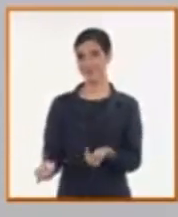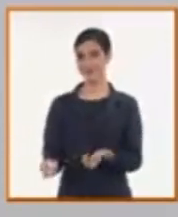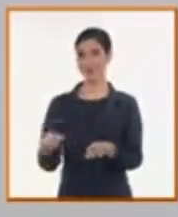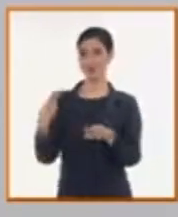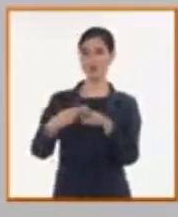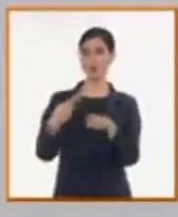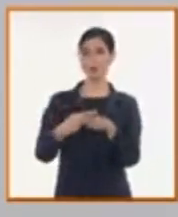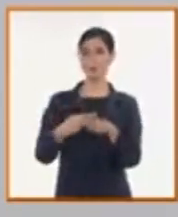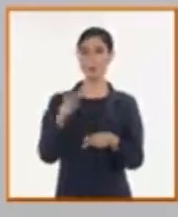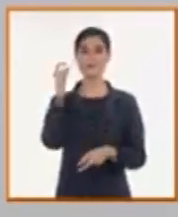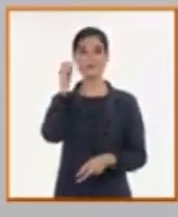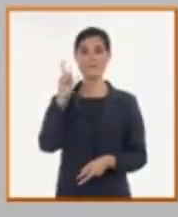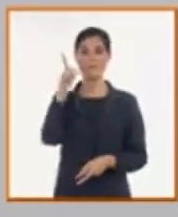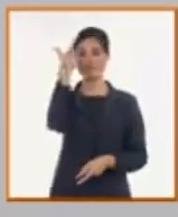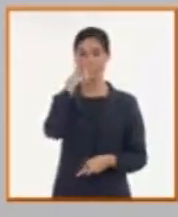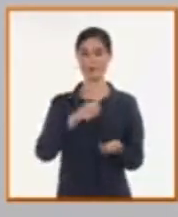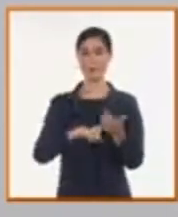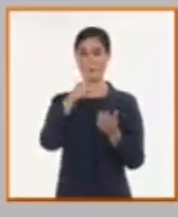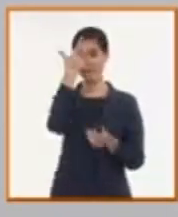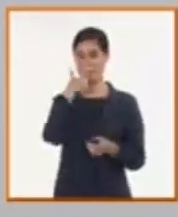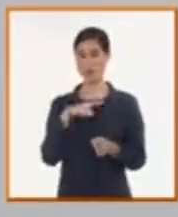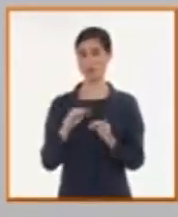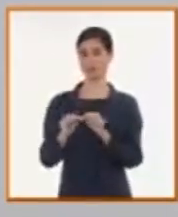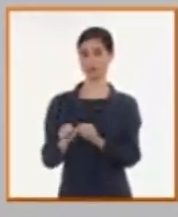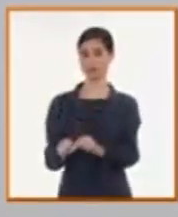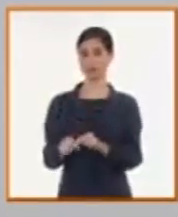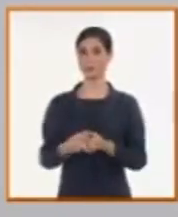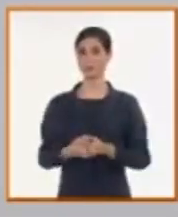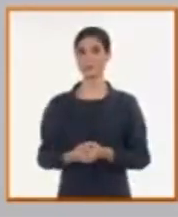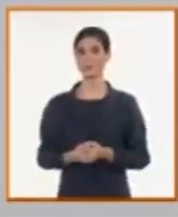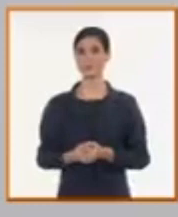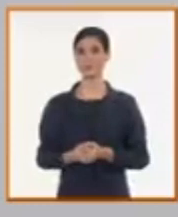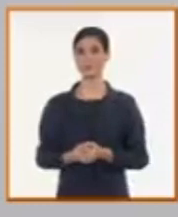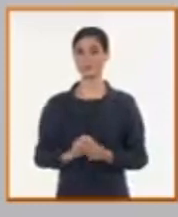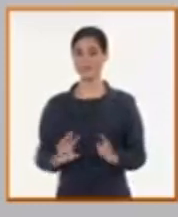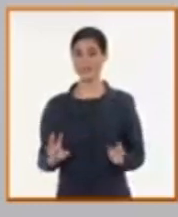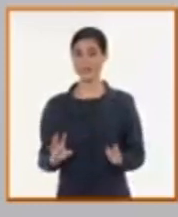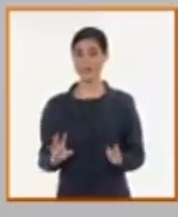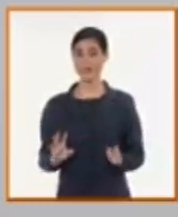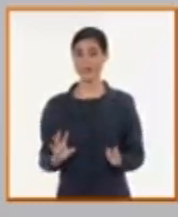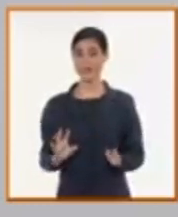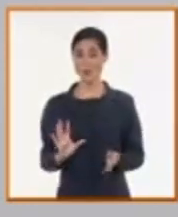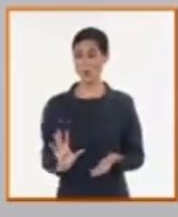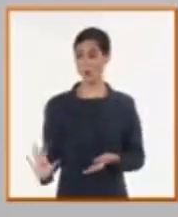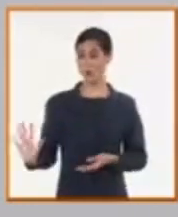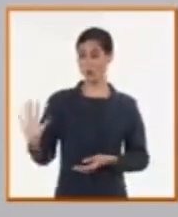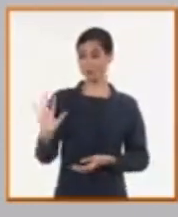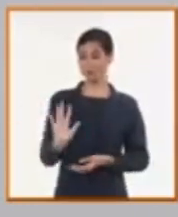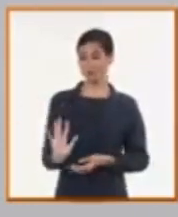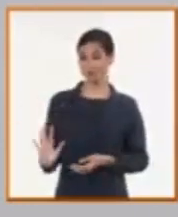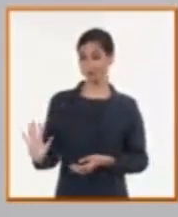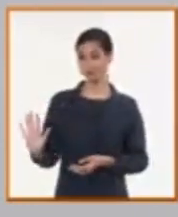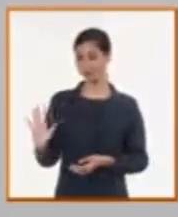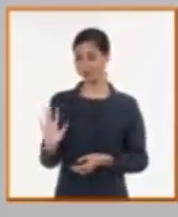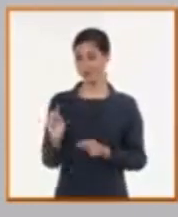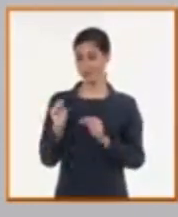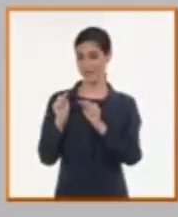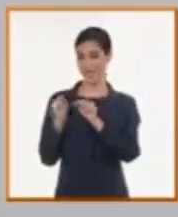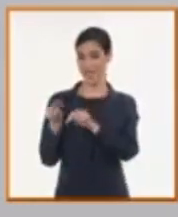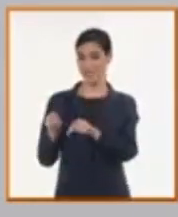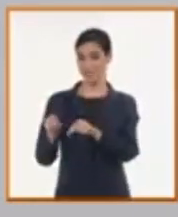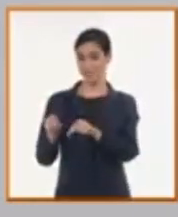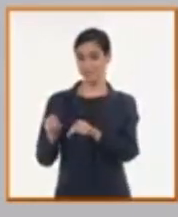Y se lanzaron en una región realmente bastante compleja, desde el punto de